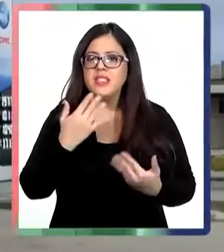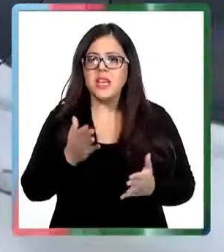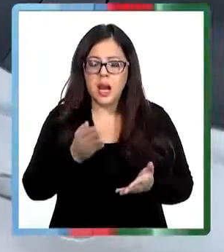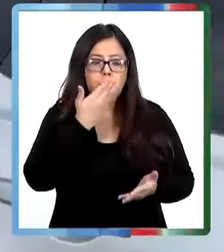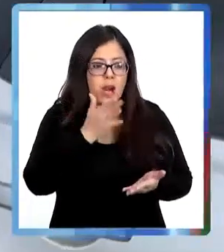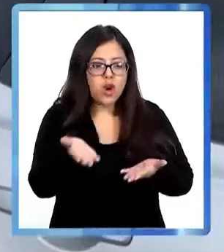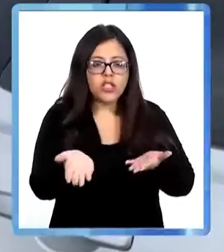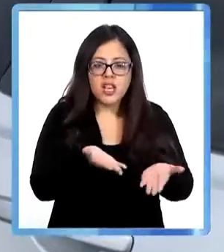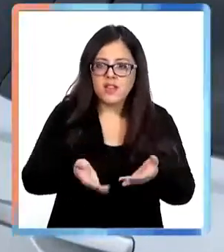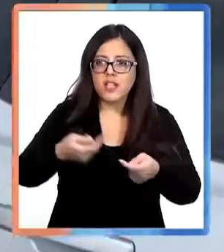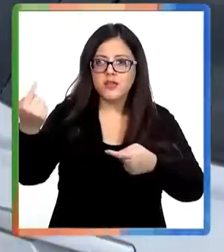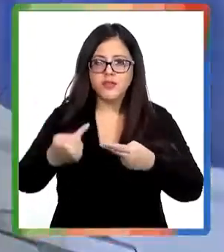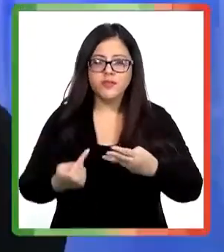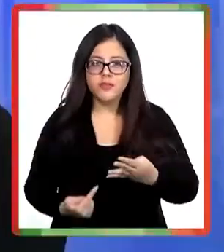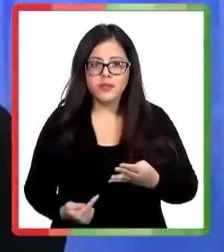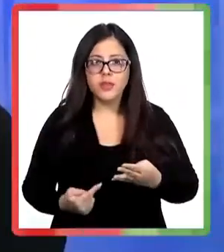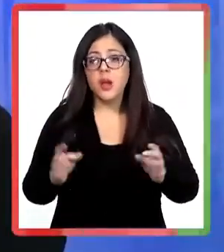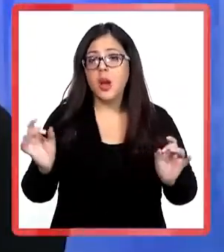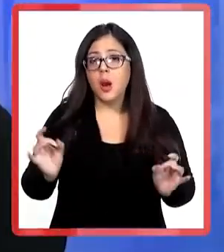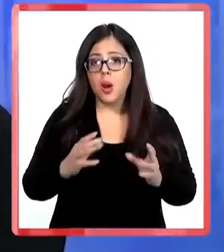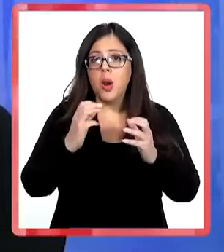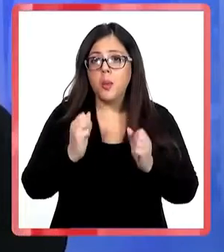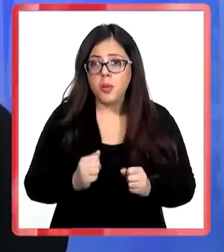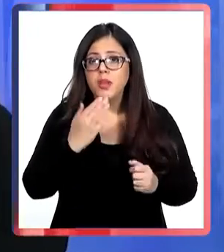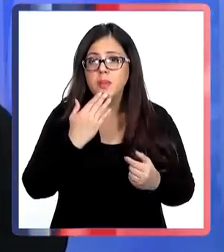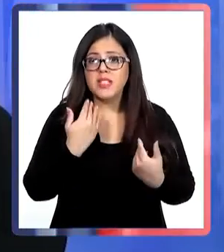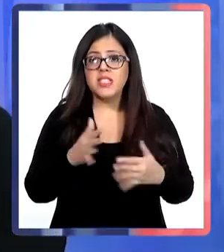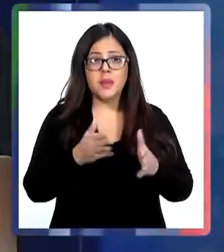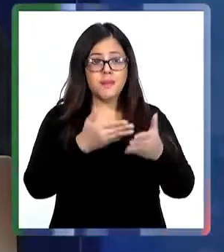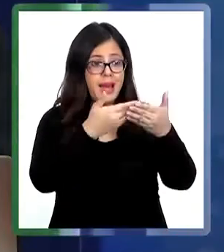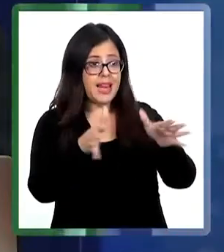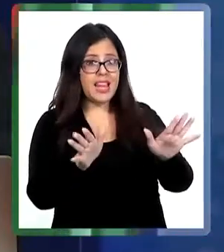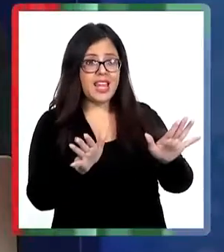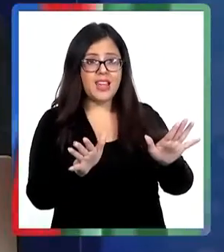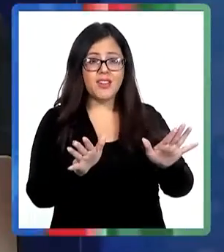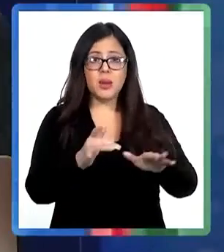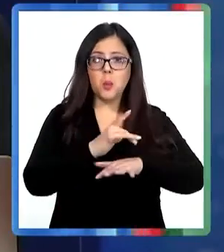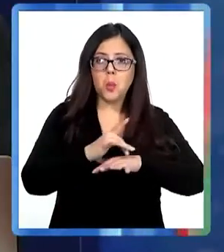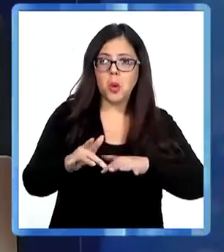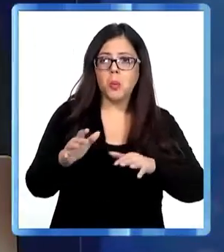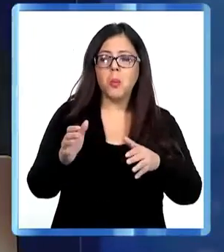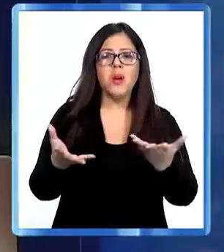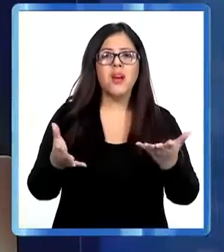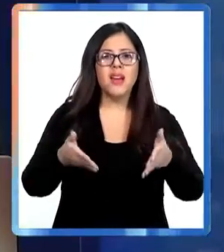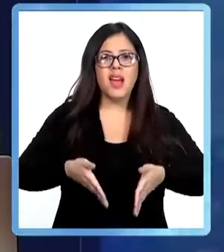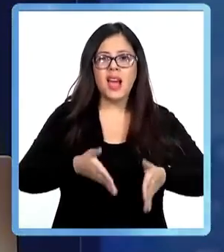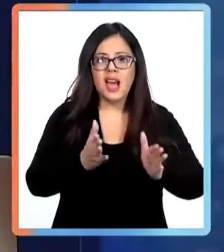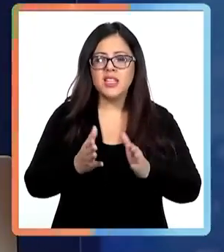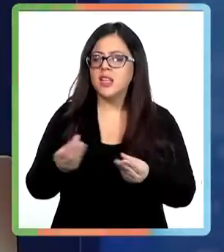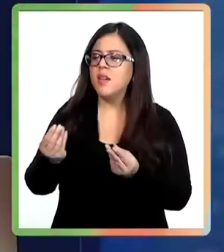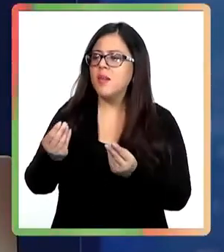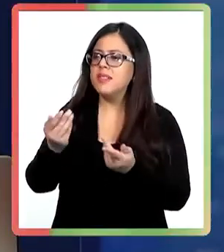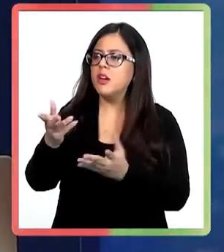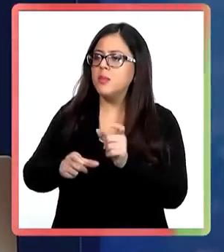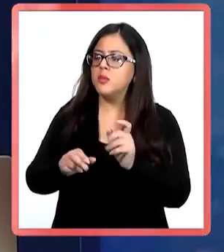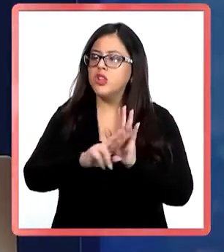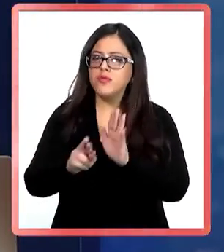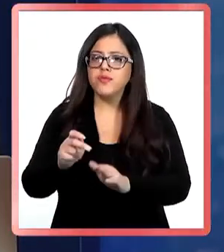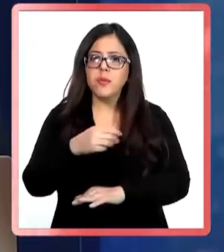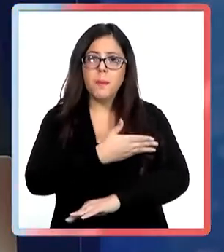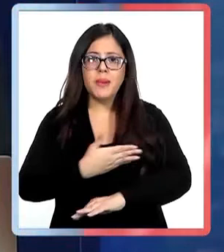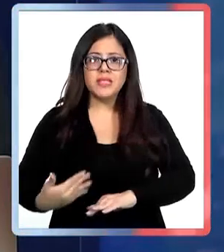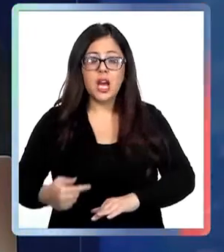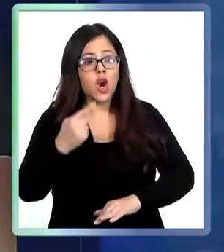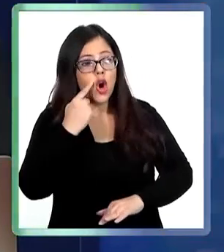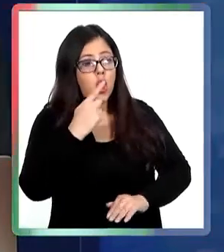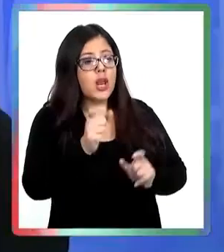mejor servicio, podríamos también descongestionar las calles. ¿Qué va a pasar en definitiva con los delegados presidenciales? Nosotros hemos dicho la